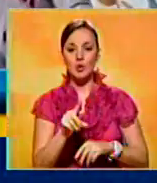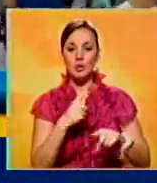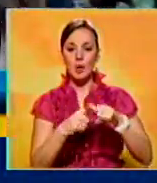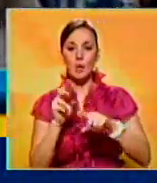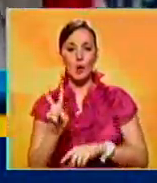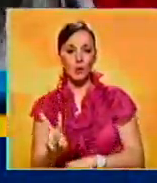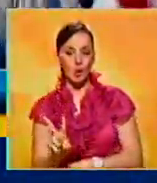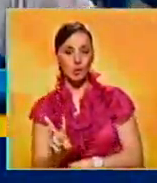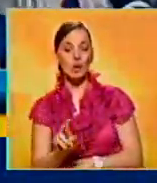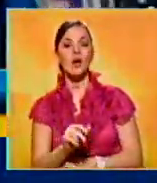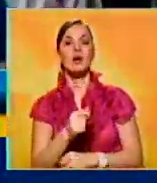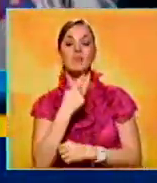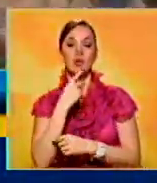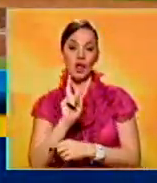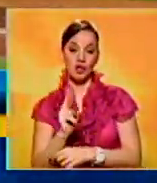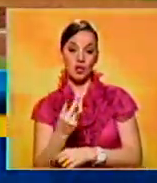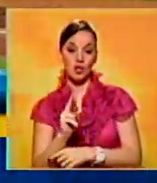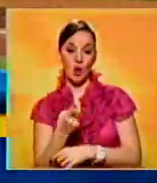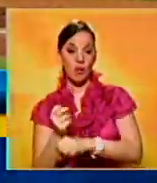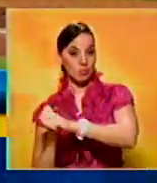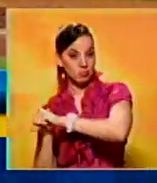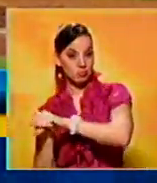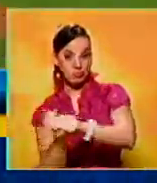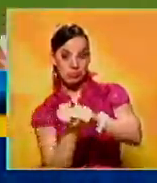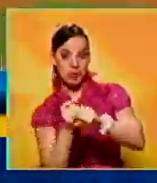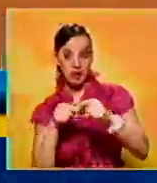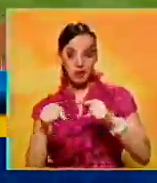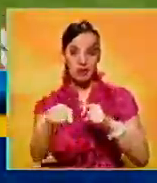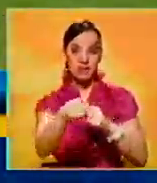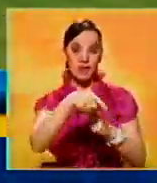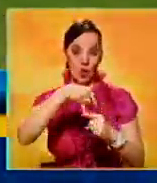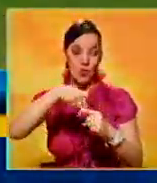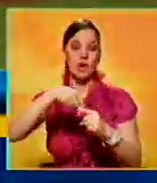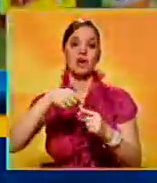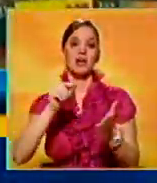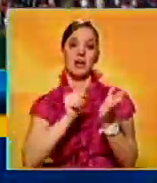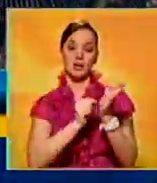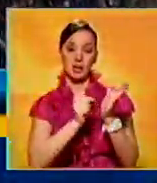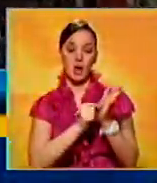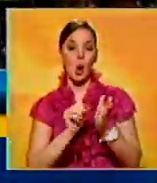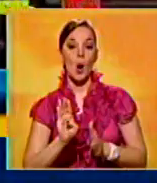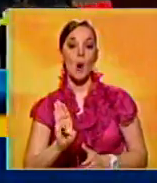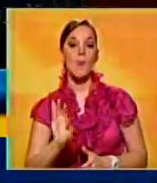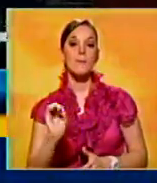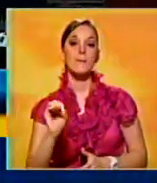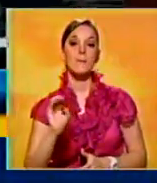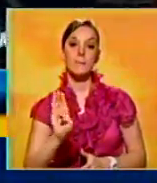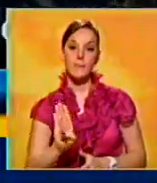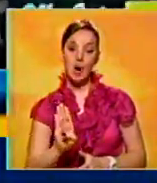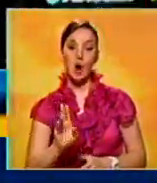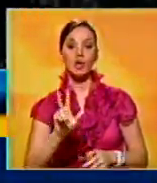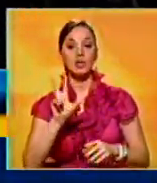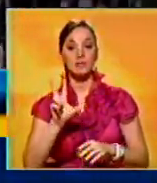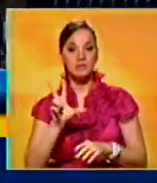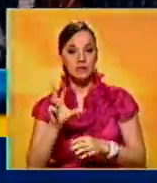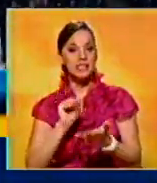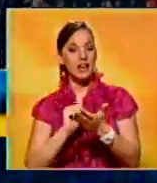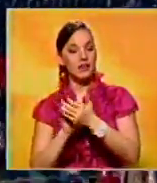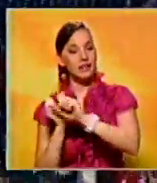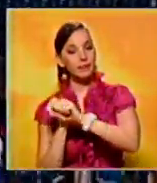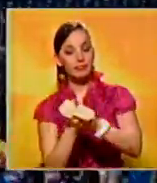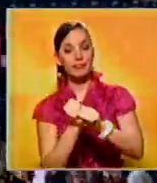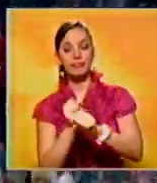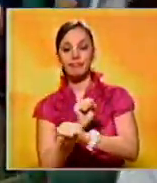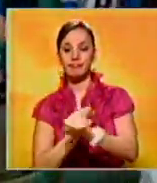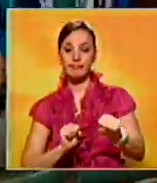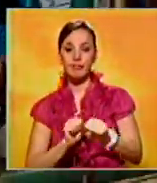bola cerca del año. Un doblete, 6 impulsadas y una carrera anotada. Bob Abreu en este encuentro se fue de 3-1 con un doblete, 2 anotadas